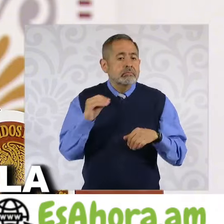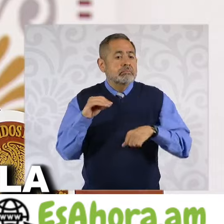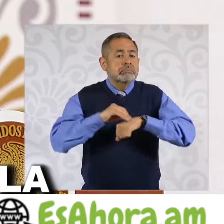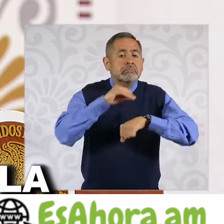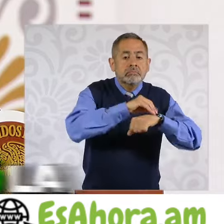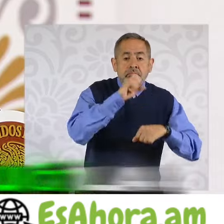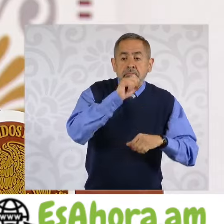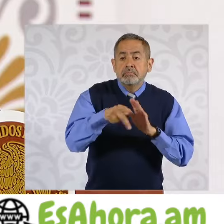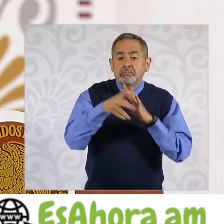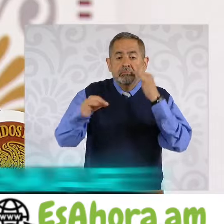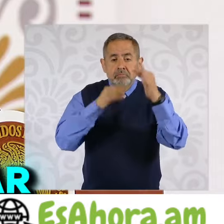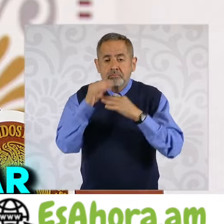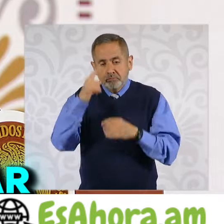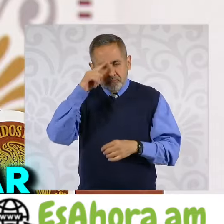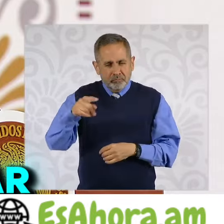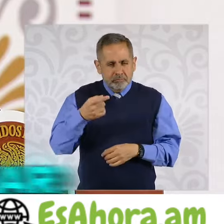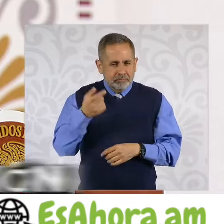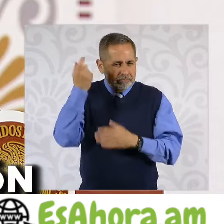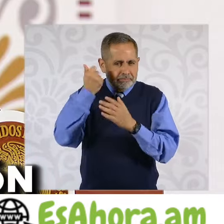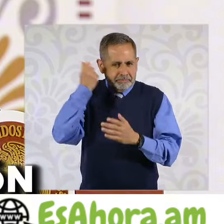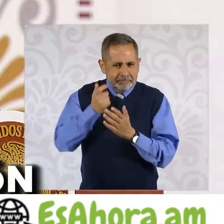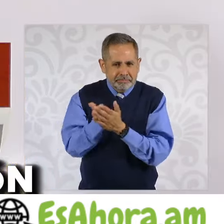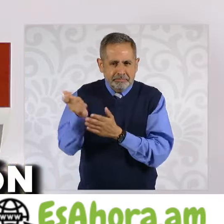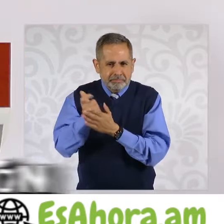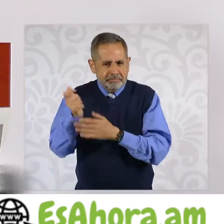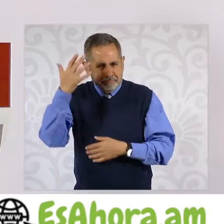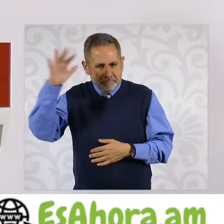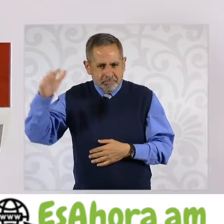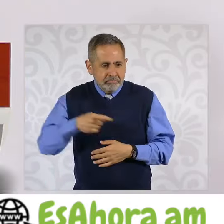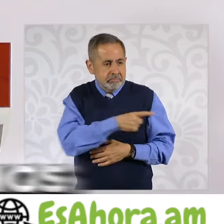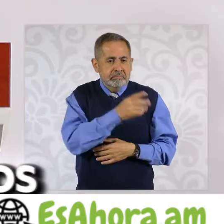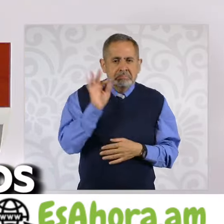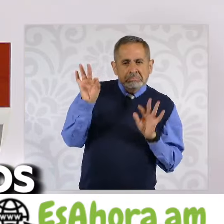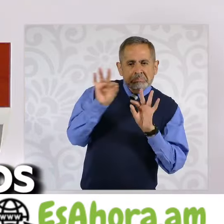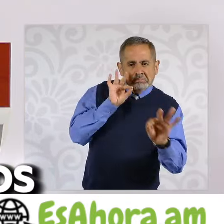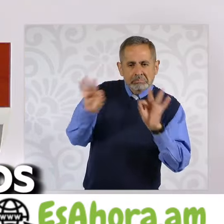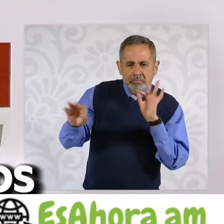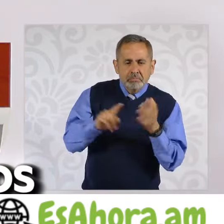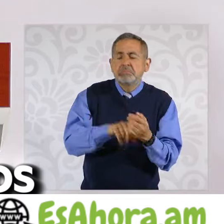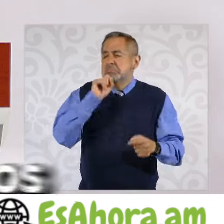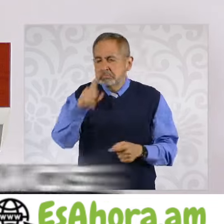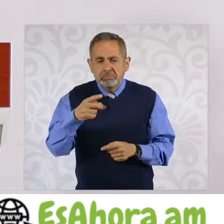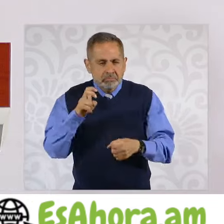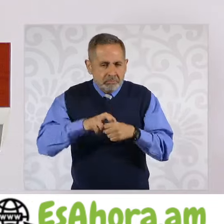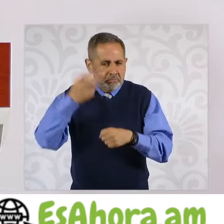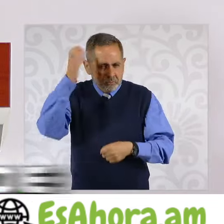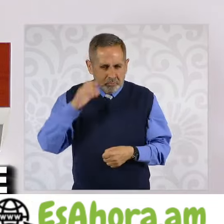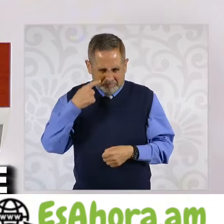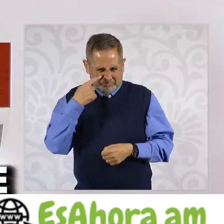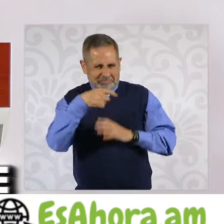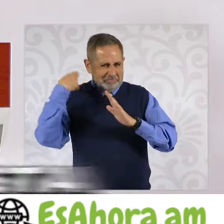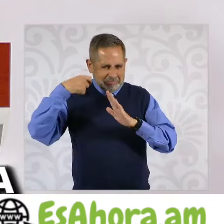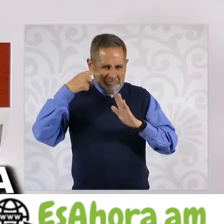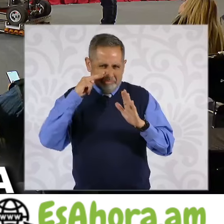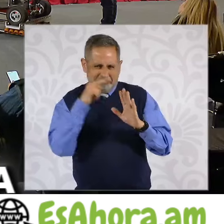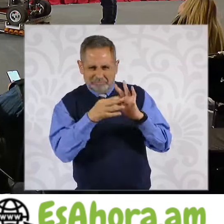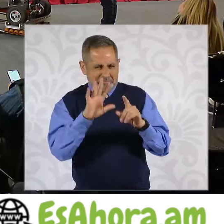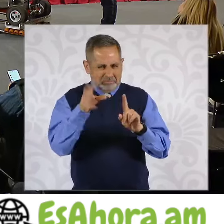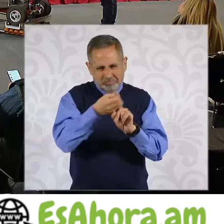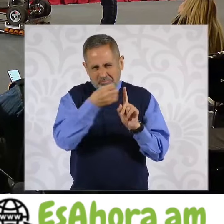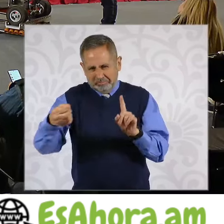Además, continuó la campaña para desinformar sobre la situación de seguridad en Culiacán. Vamos a ver el video del detector de